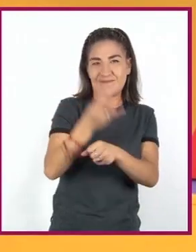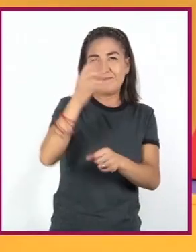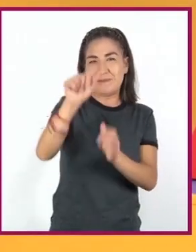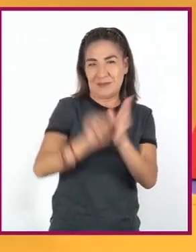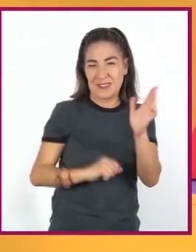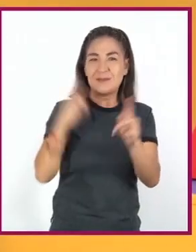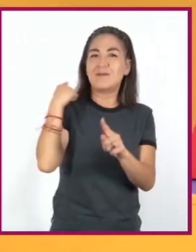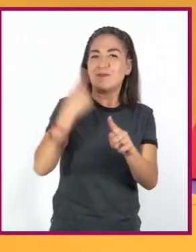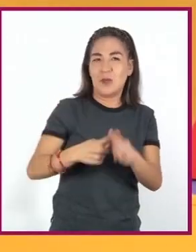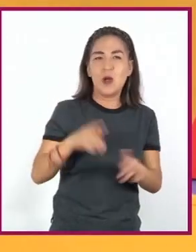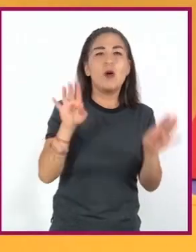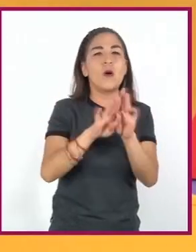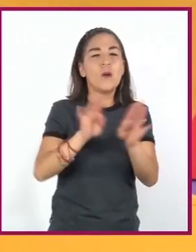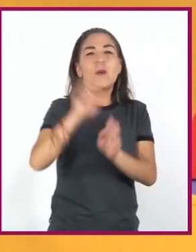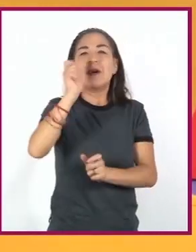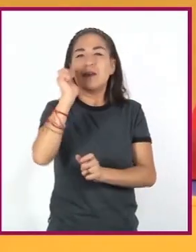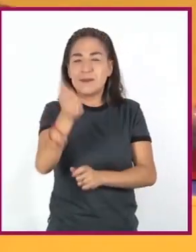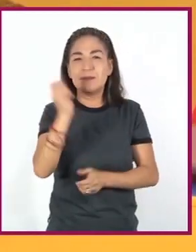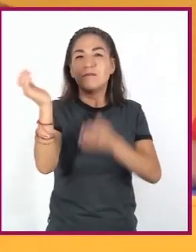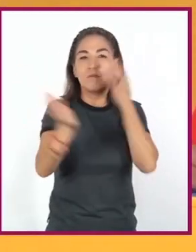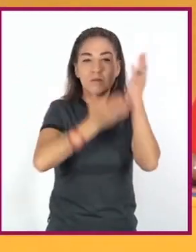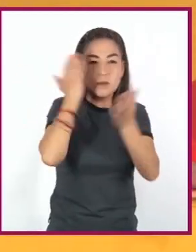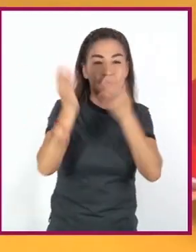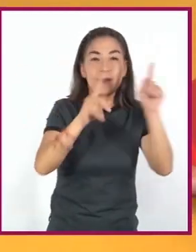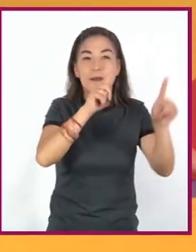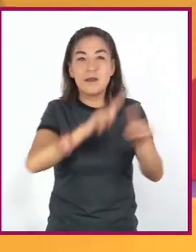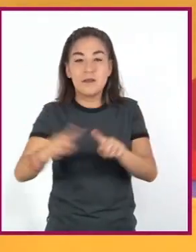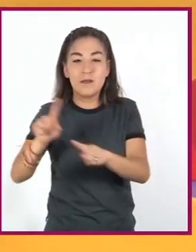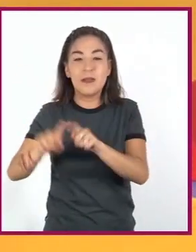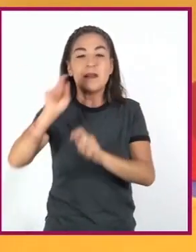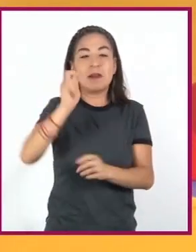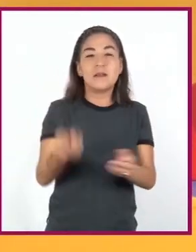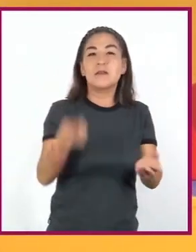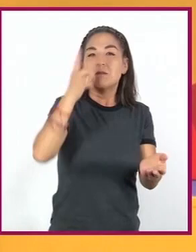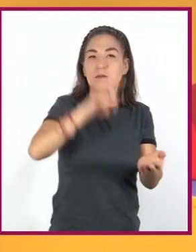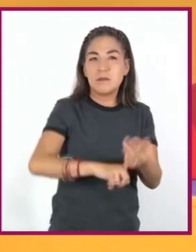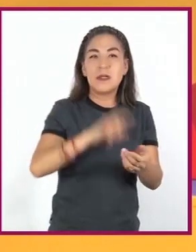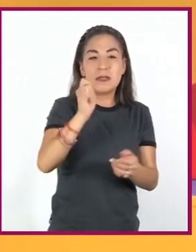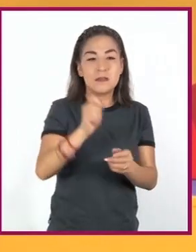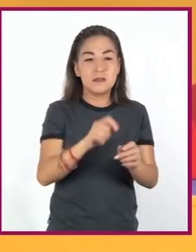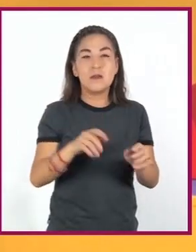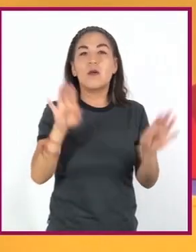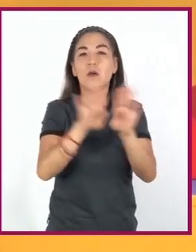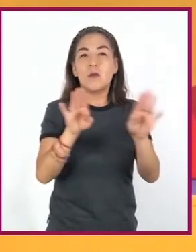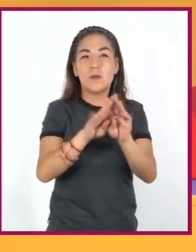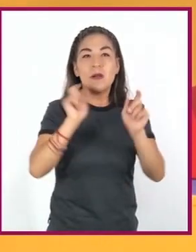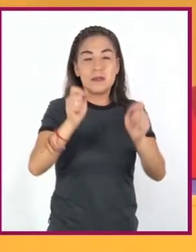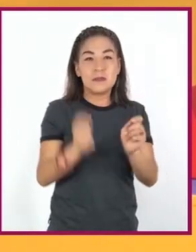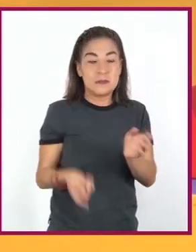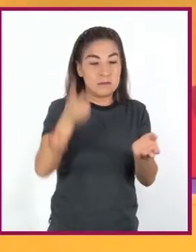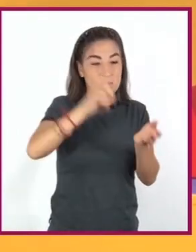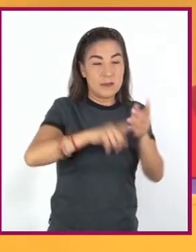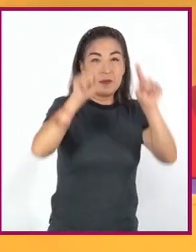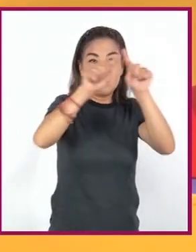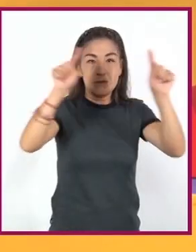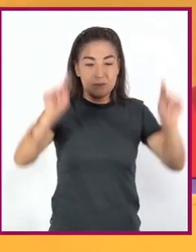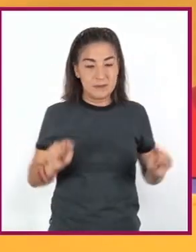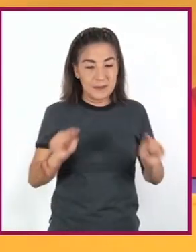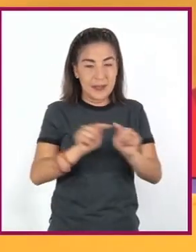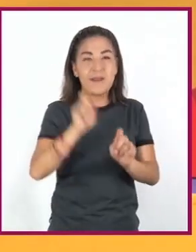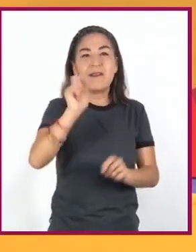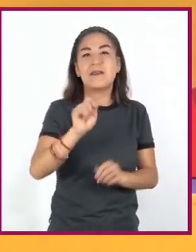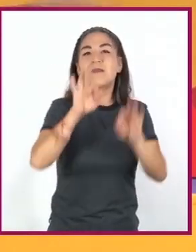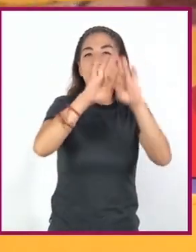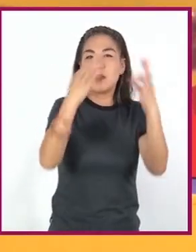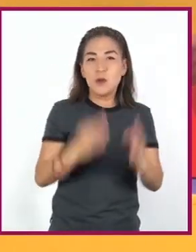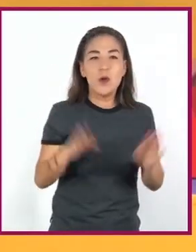analicen y comprendan no solo las diferencias que existen entre calcular el perímetro de una figura, determinar su